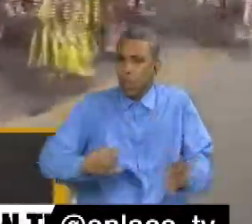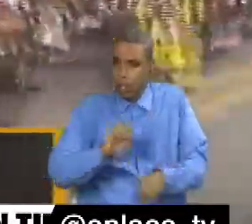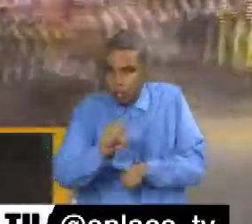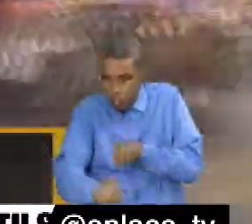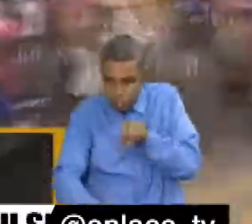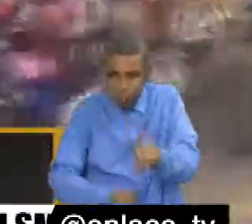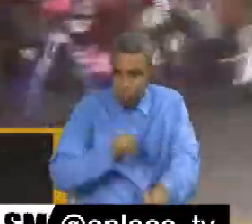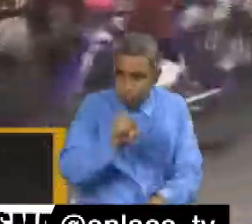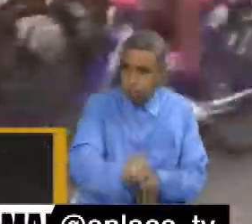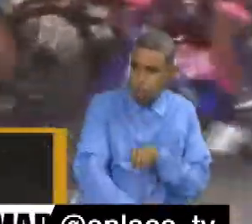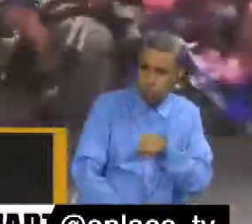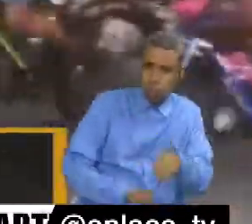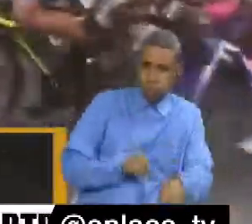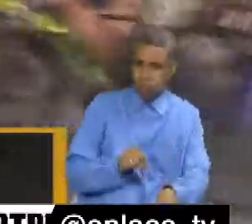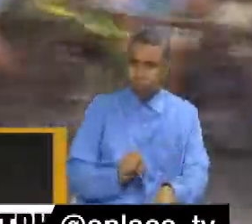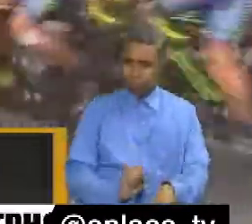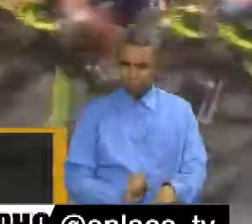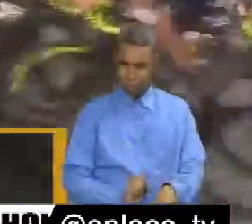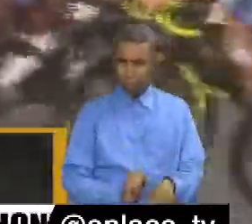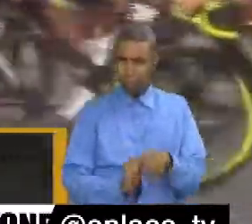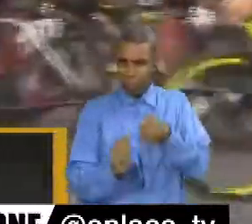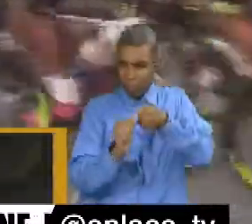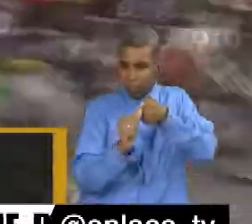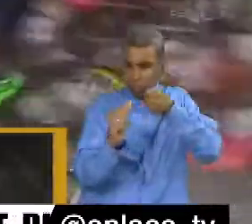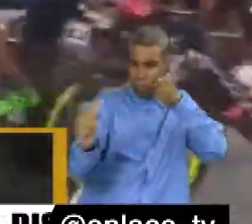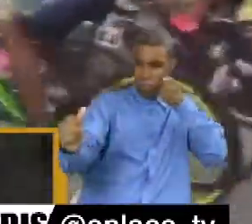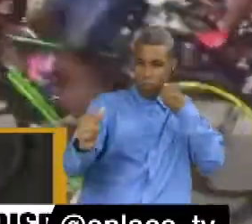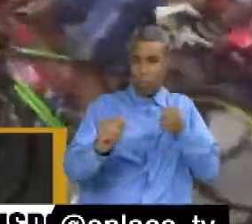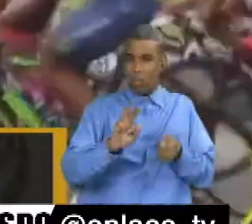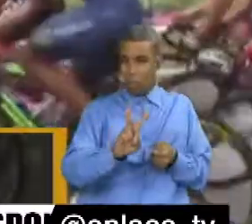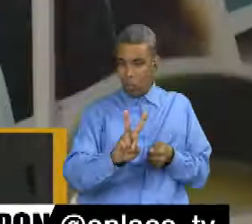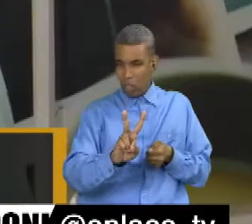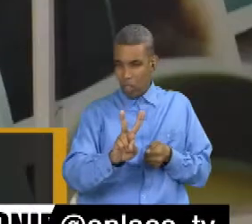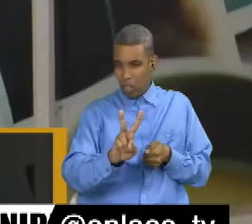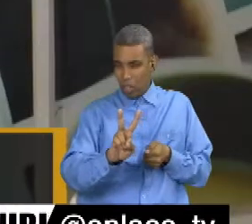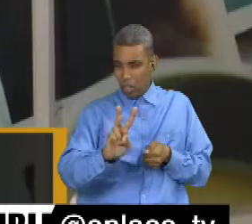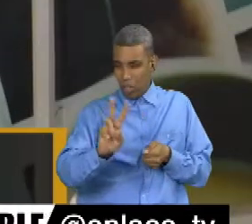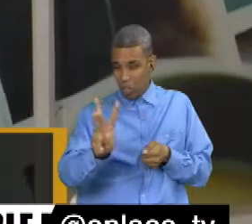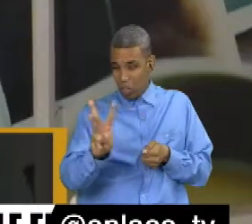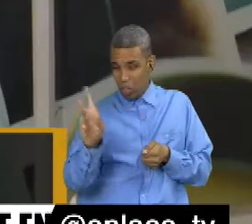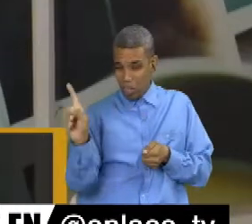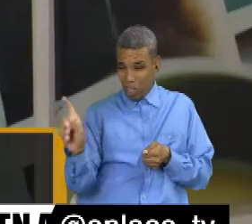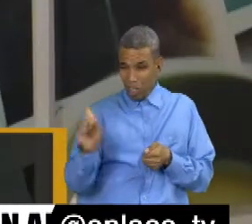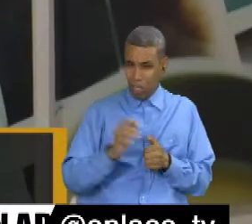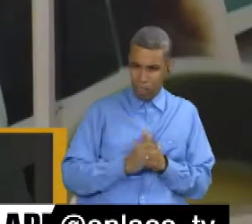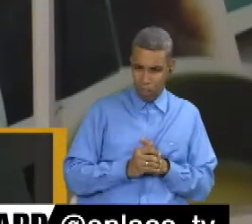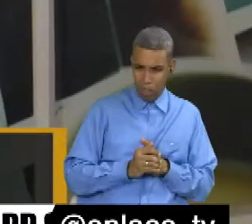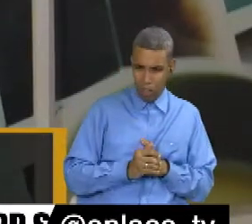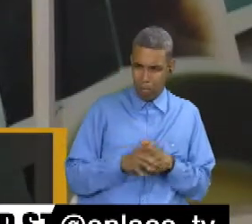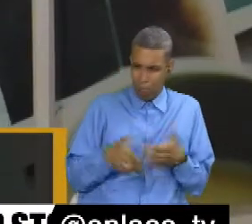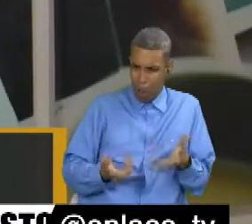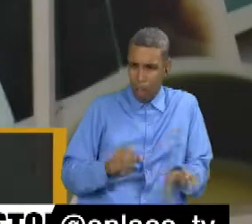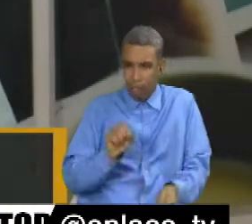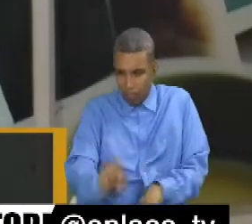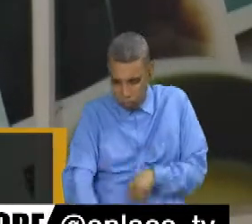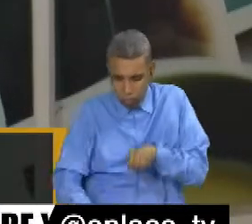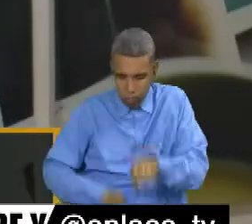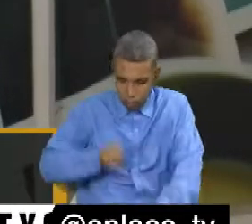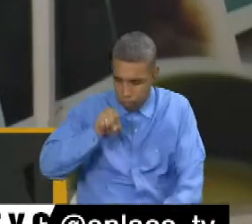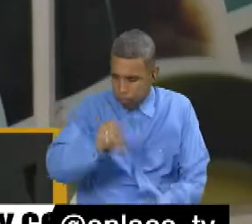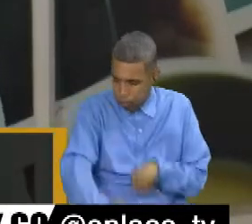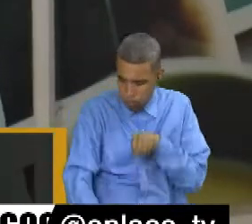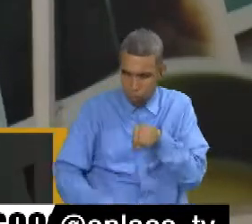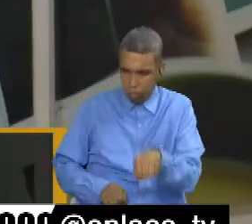El kilometraje decía que eran 216 kilómetros y resulta que cuando fueron a mirar ya llevaban 245 kilómetros. Se hizo un